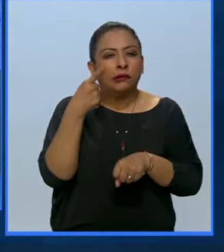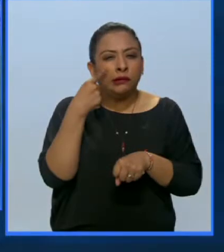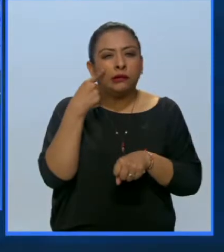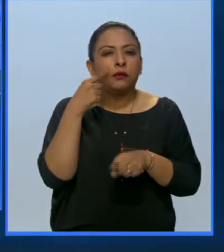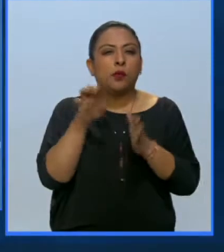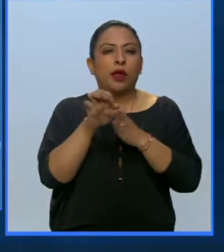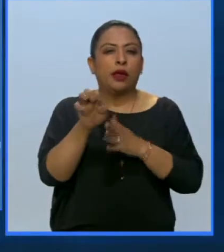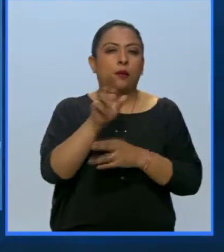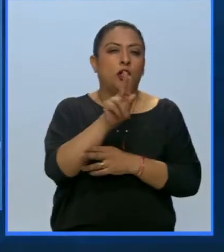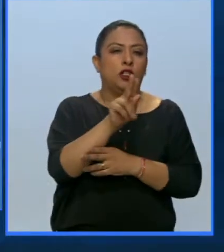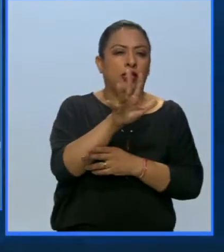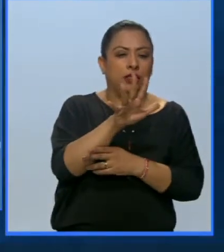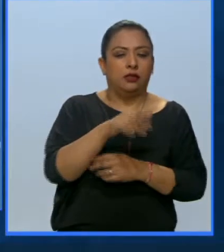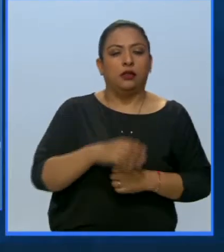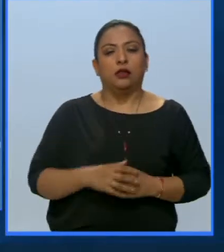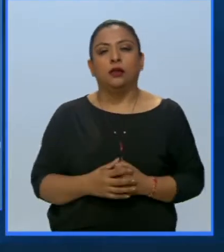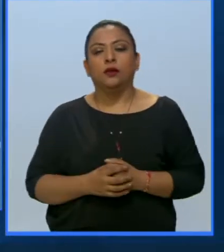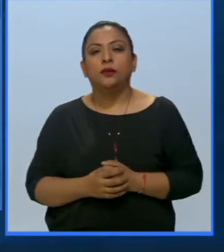el de 85.